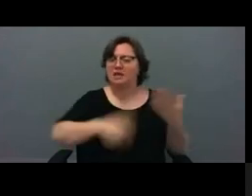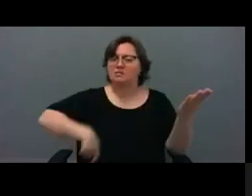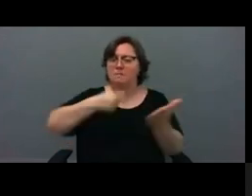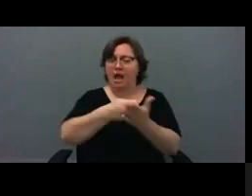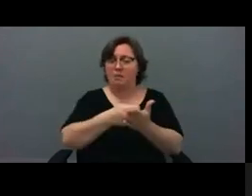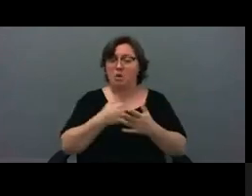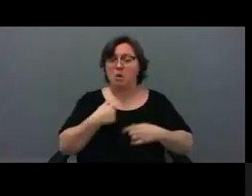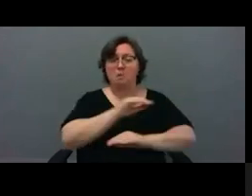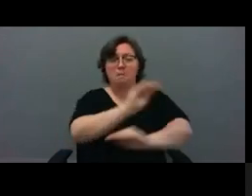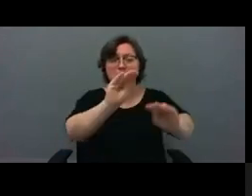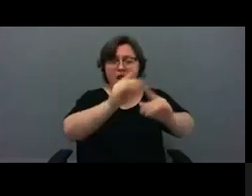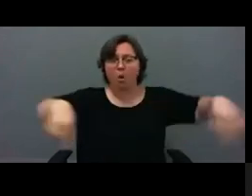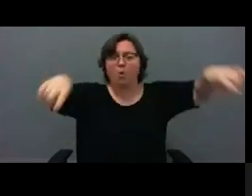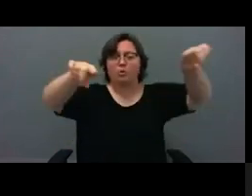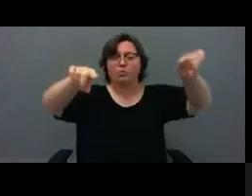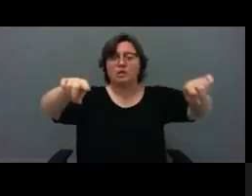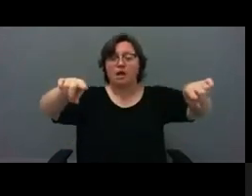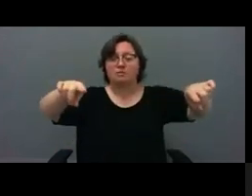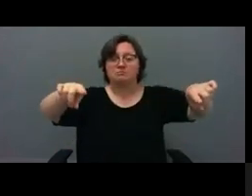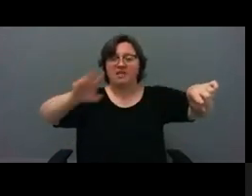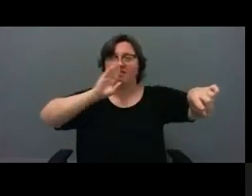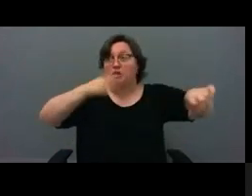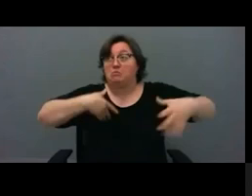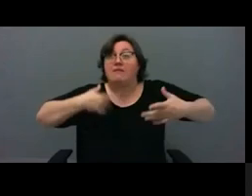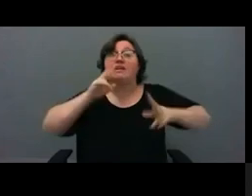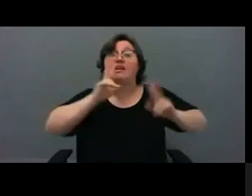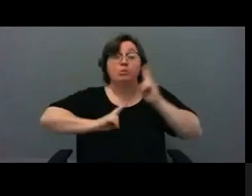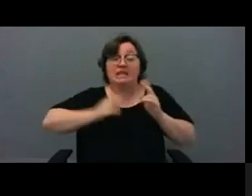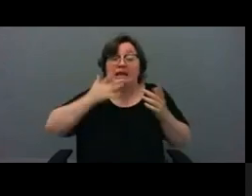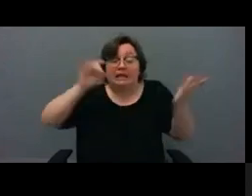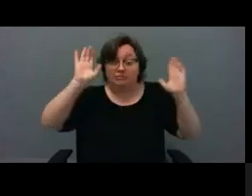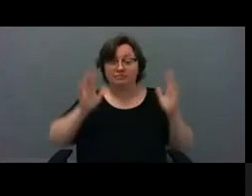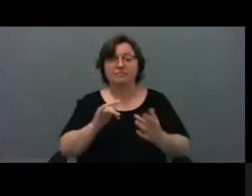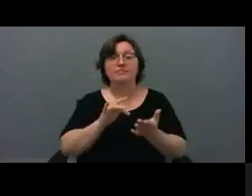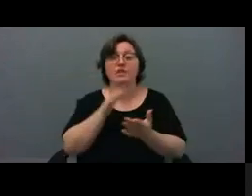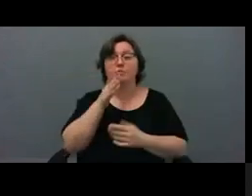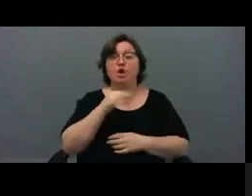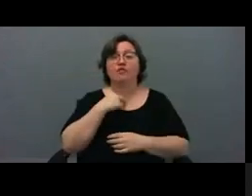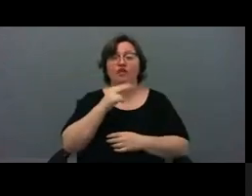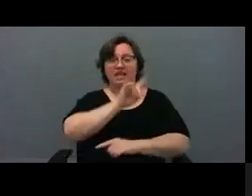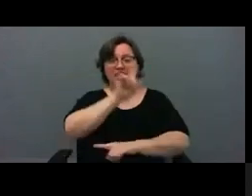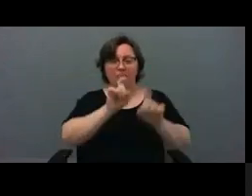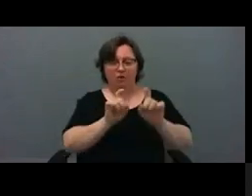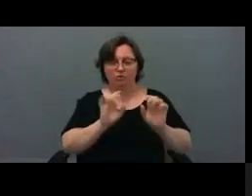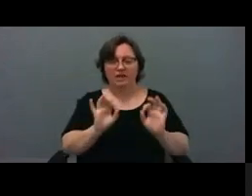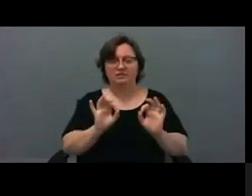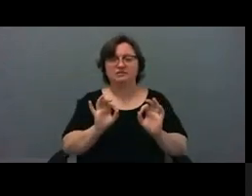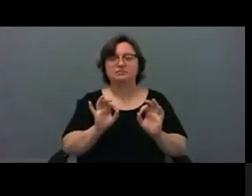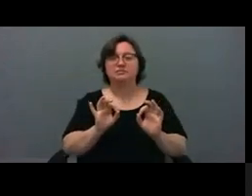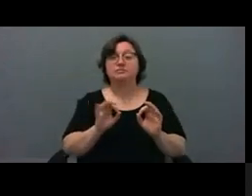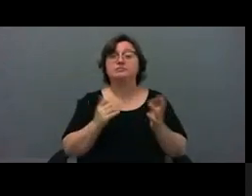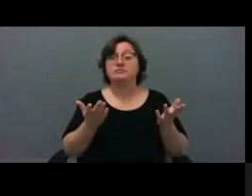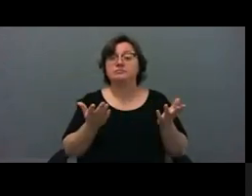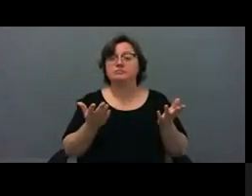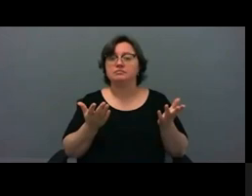una pregunta, y además una pregunta ya al aire, porque vamos a comenzar el turno de preguntas. ¿No